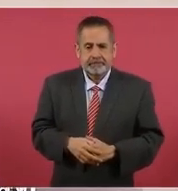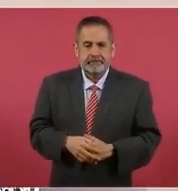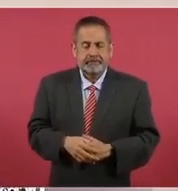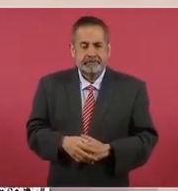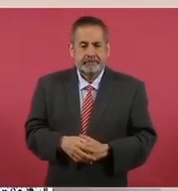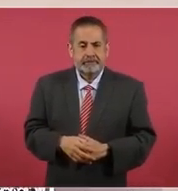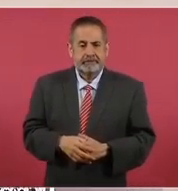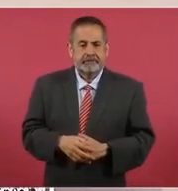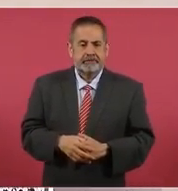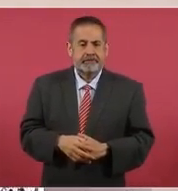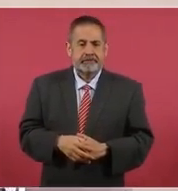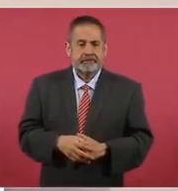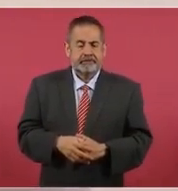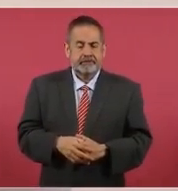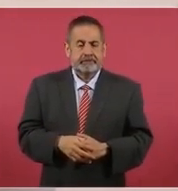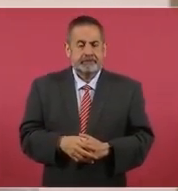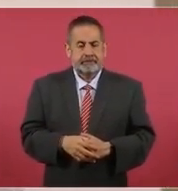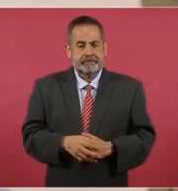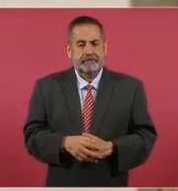quién